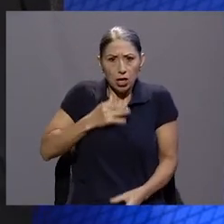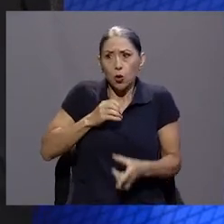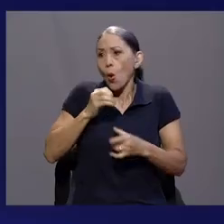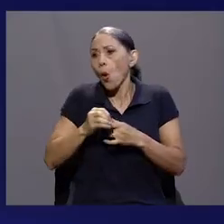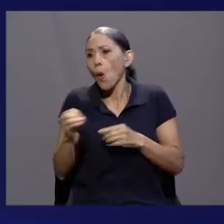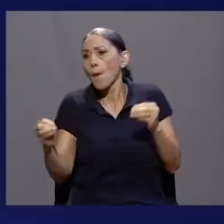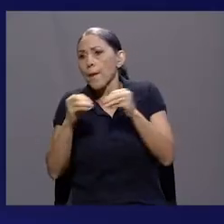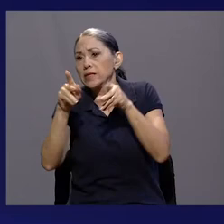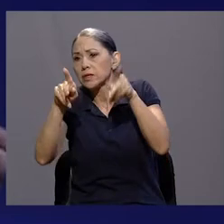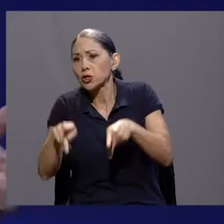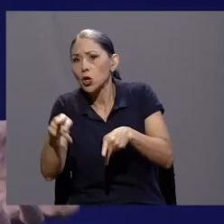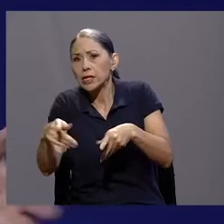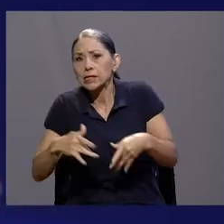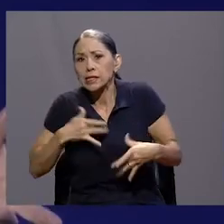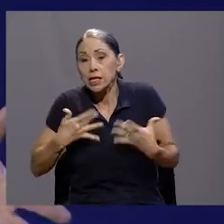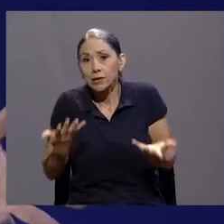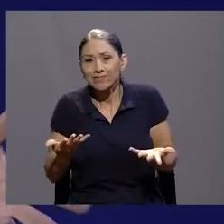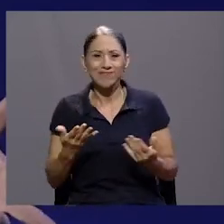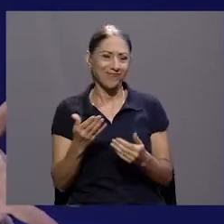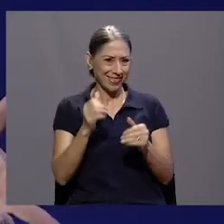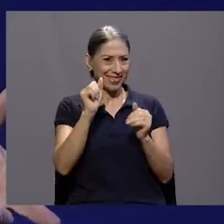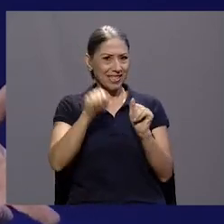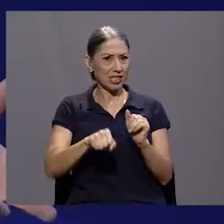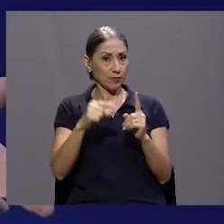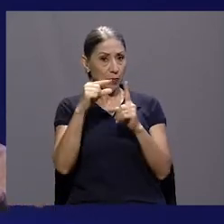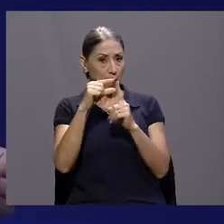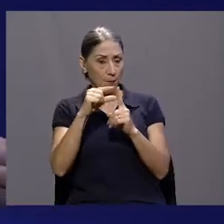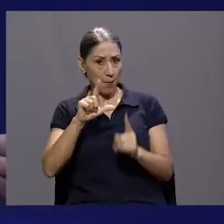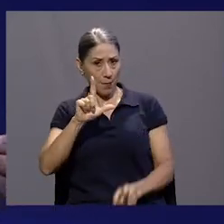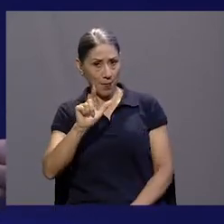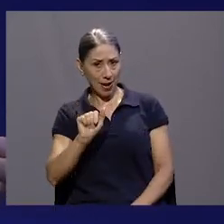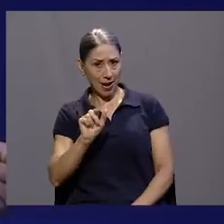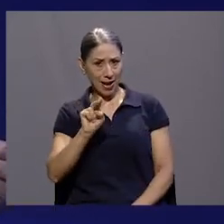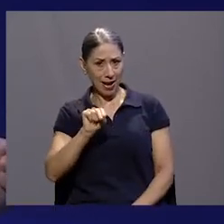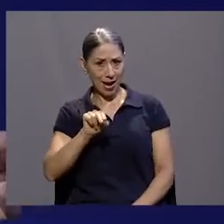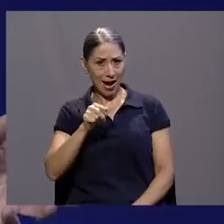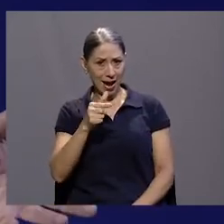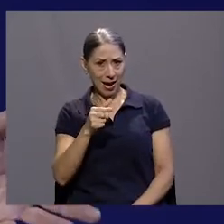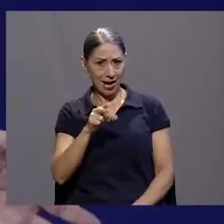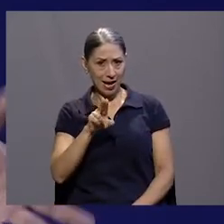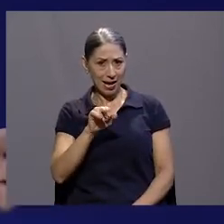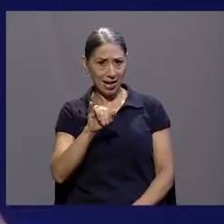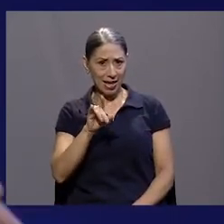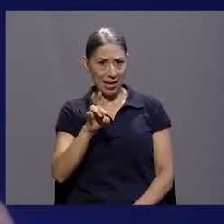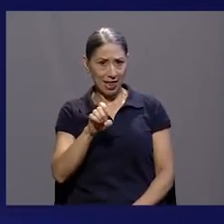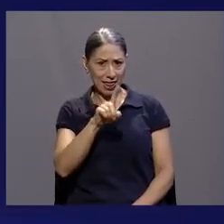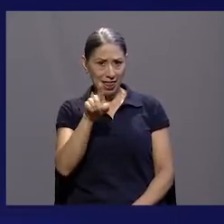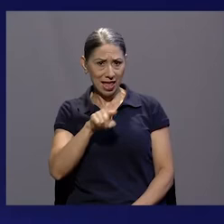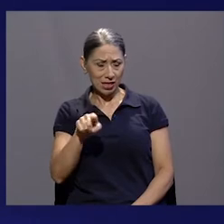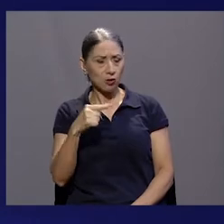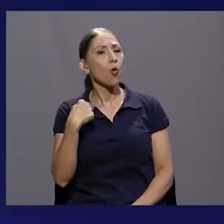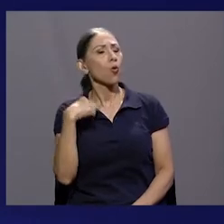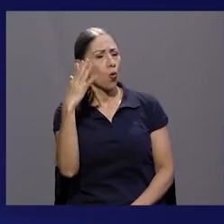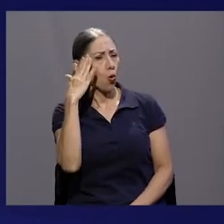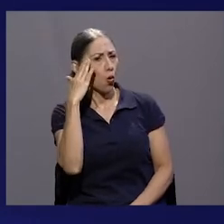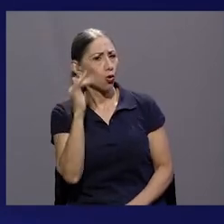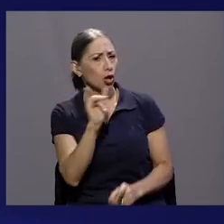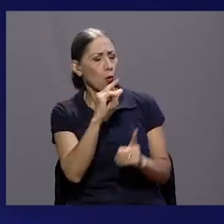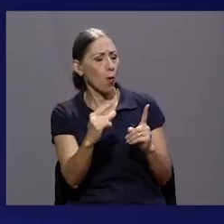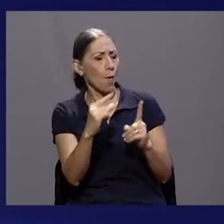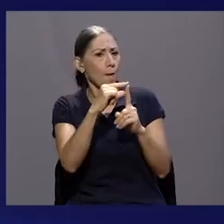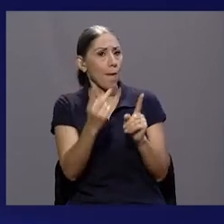personas de hecho lang y después uno lo conoce como un término aplicado en otras circunstancias pero no